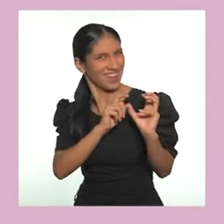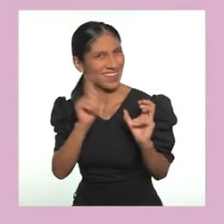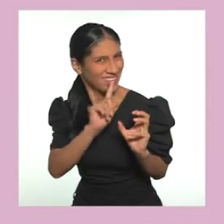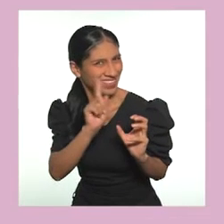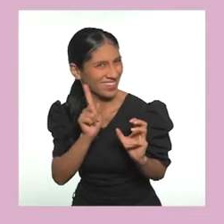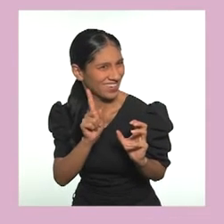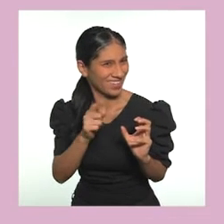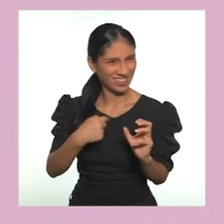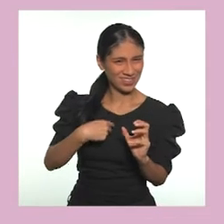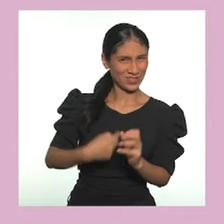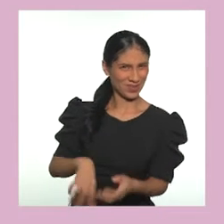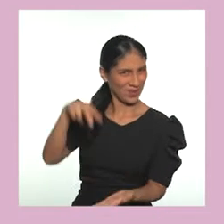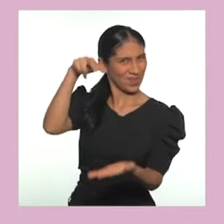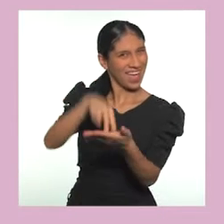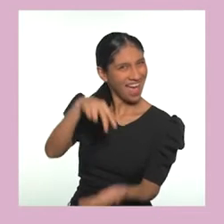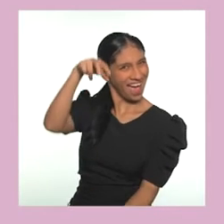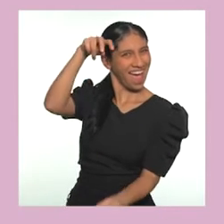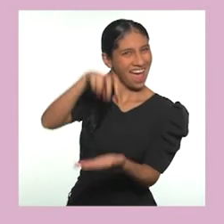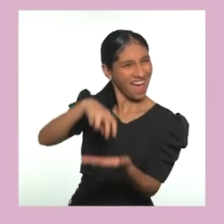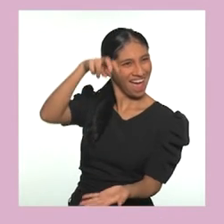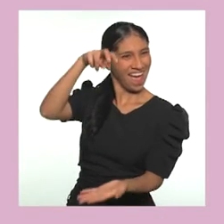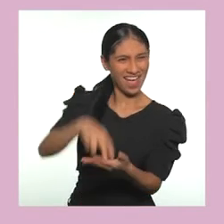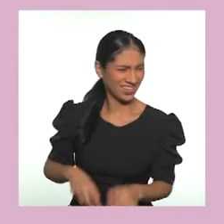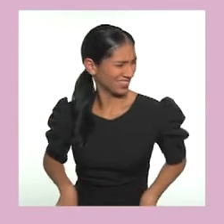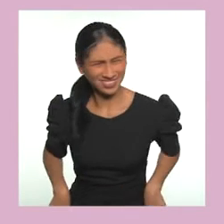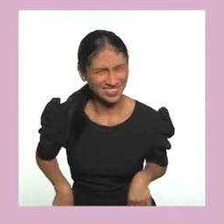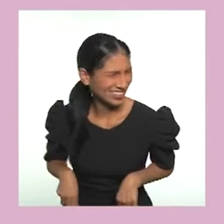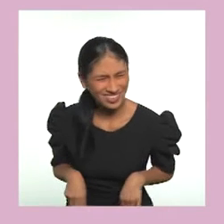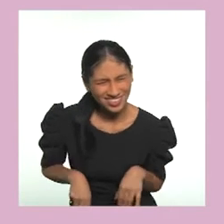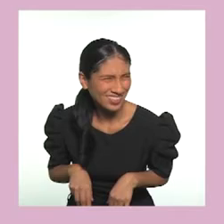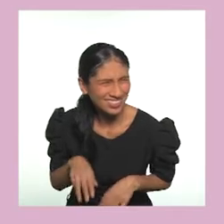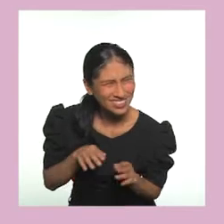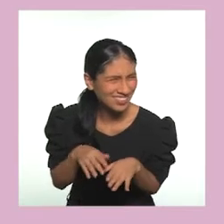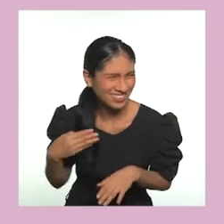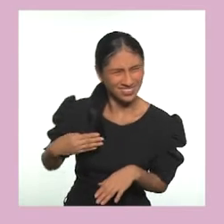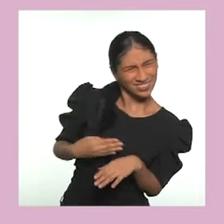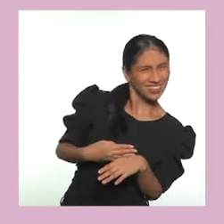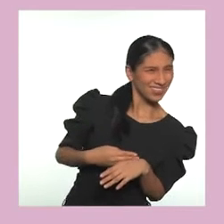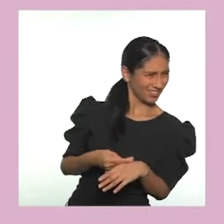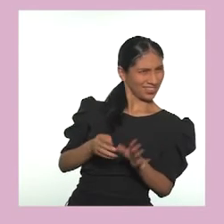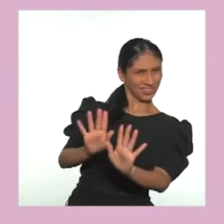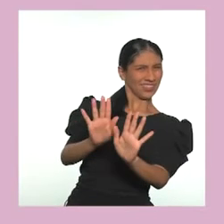No me alcanzará, Fanny. Yo falto y falto.